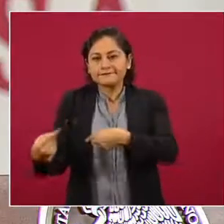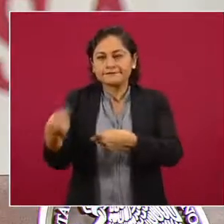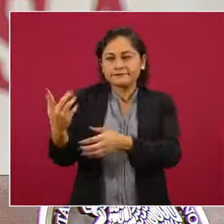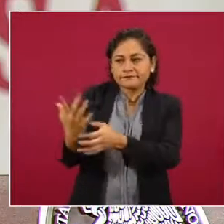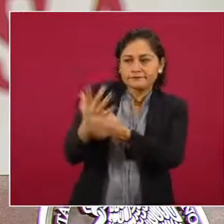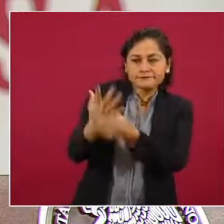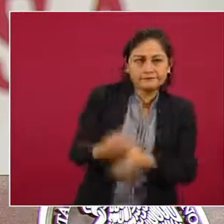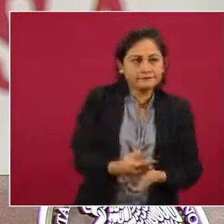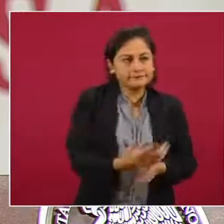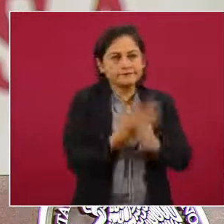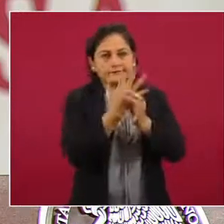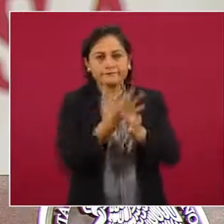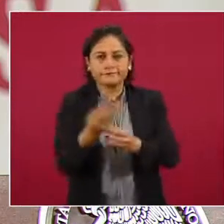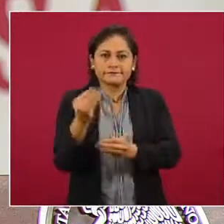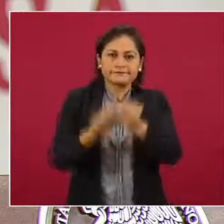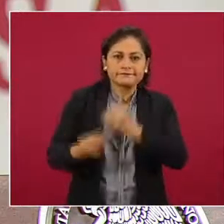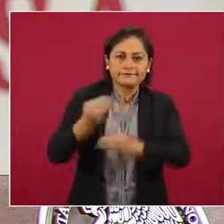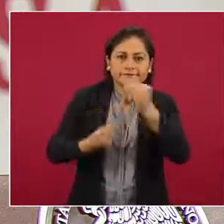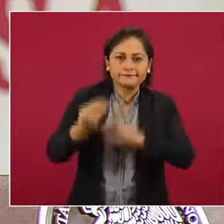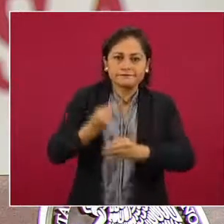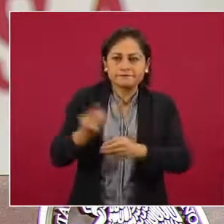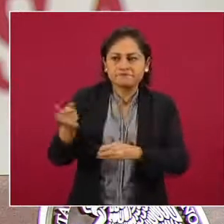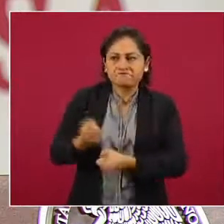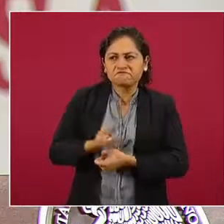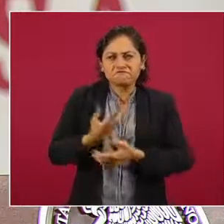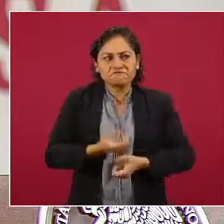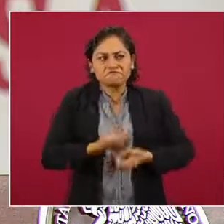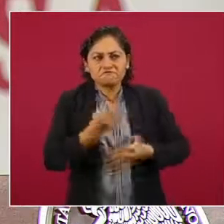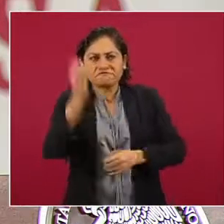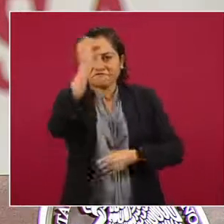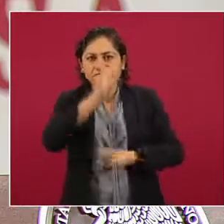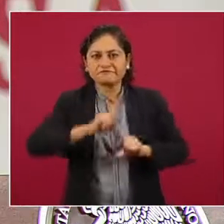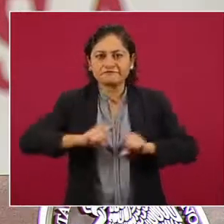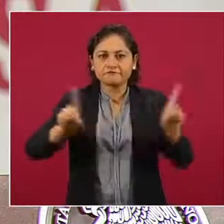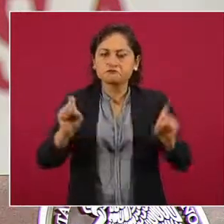expresión o de un discurso, pero es